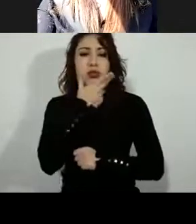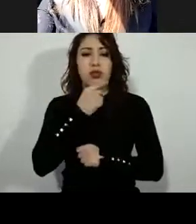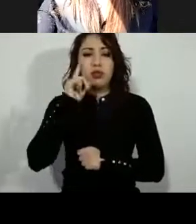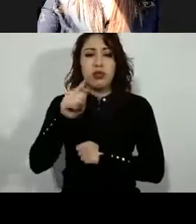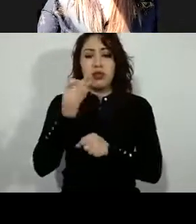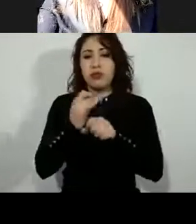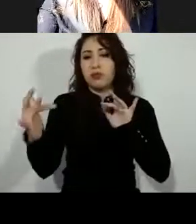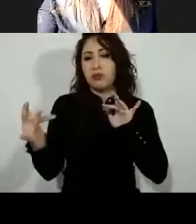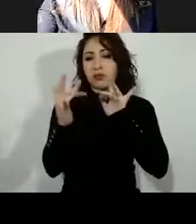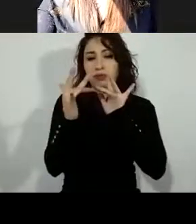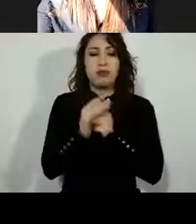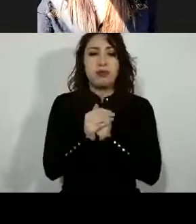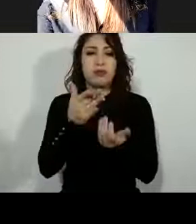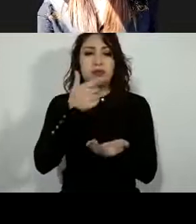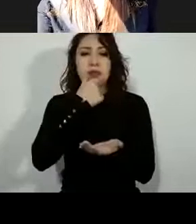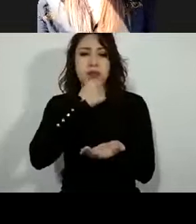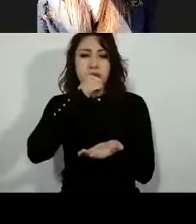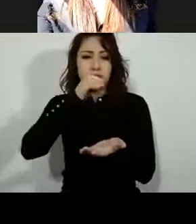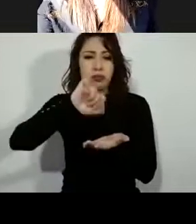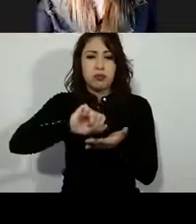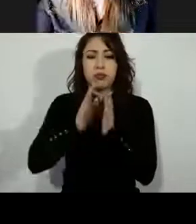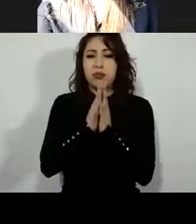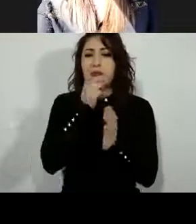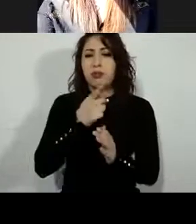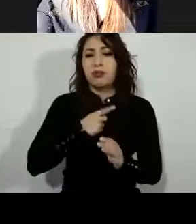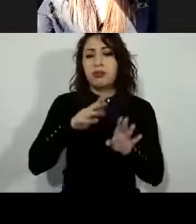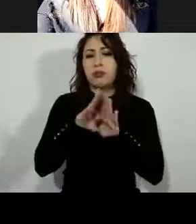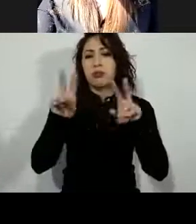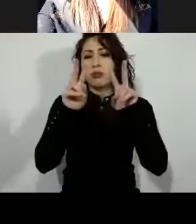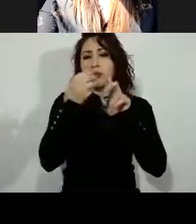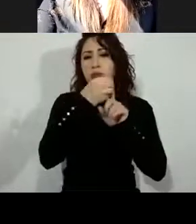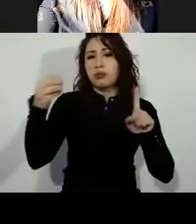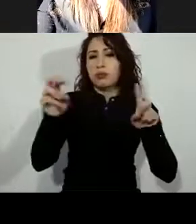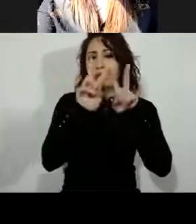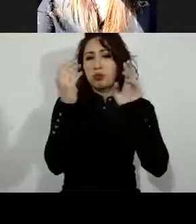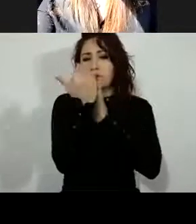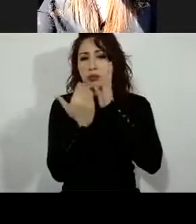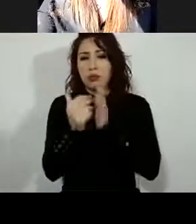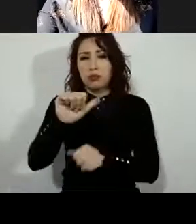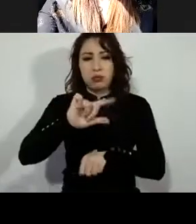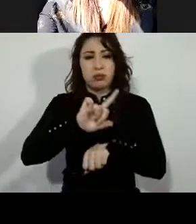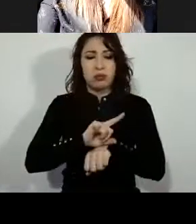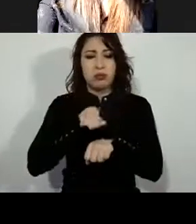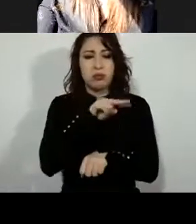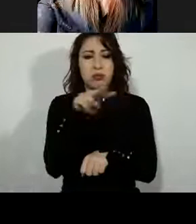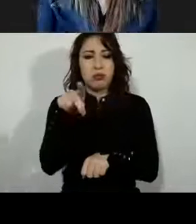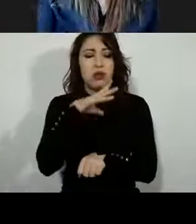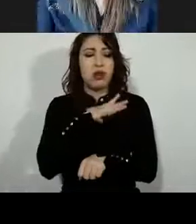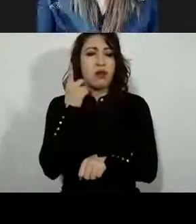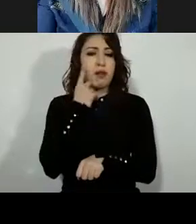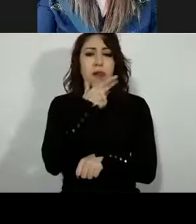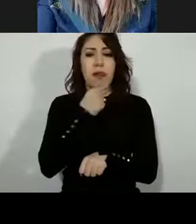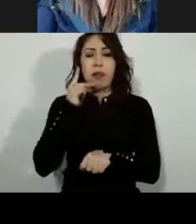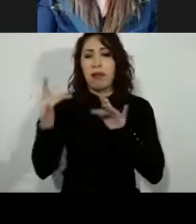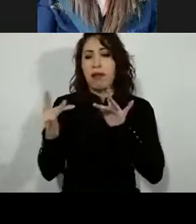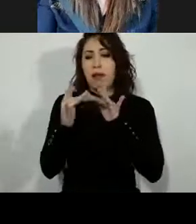pediría al secretario técnico si nos informa cuál es el formato y si se encuentran ya algunos compañeros integrados a esta reunión. Si es tan amable para